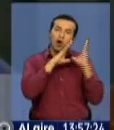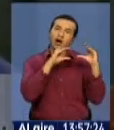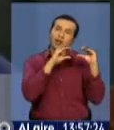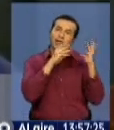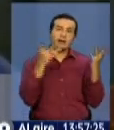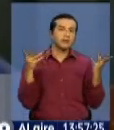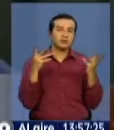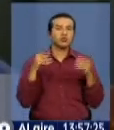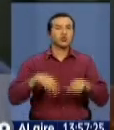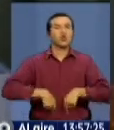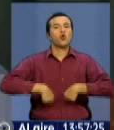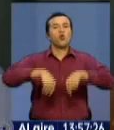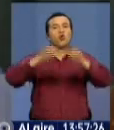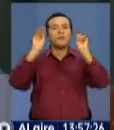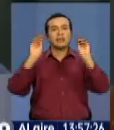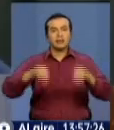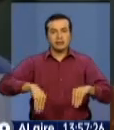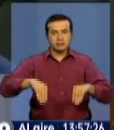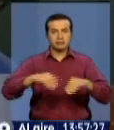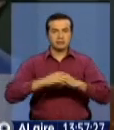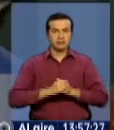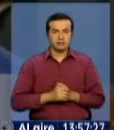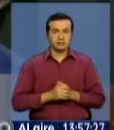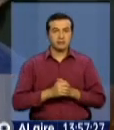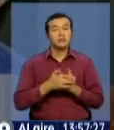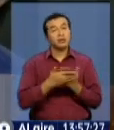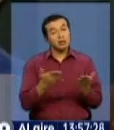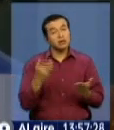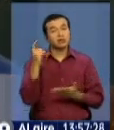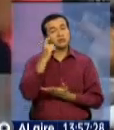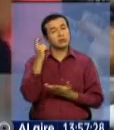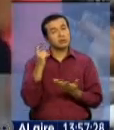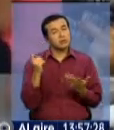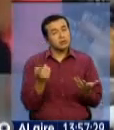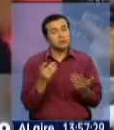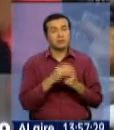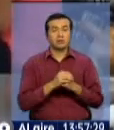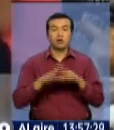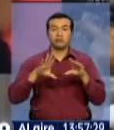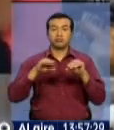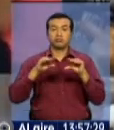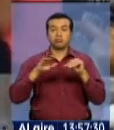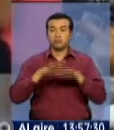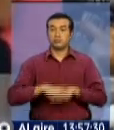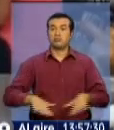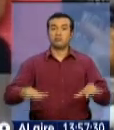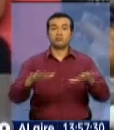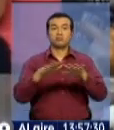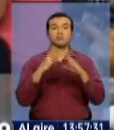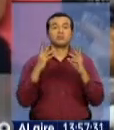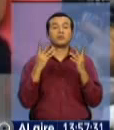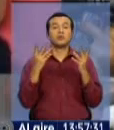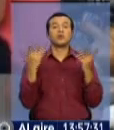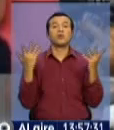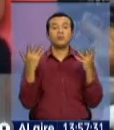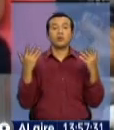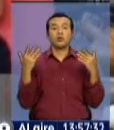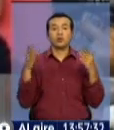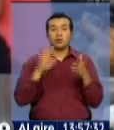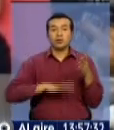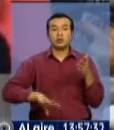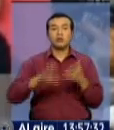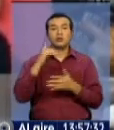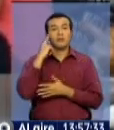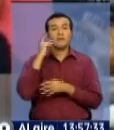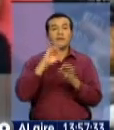y cobijas es lo que necesitamos. En colchonetas extendidas en el piso en un centro recreativo,